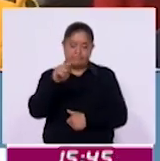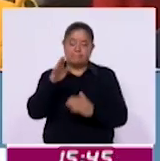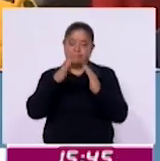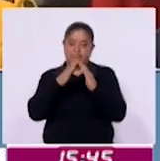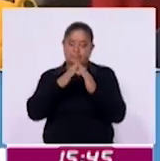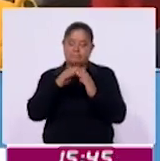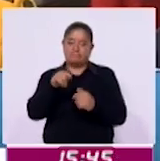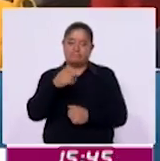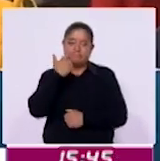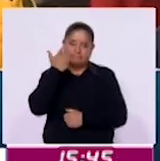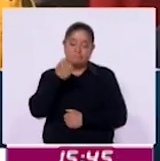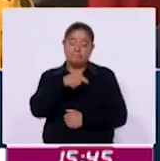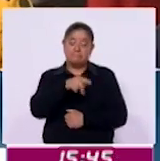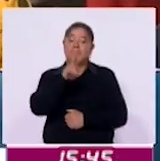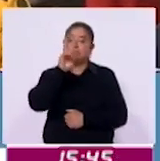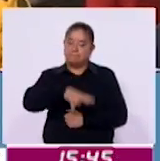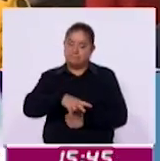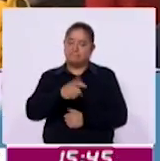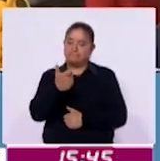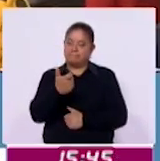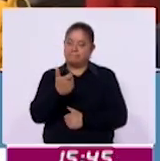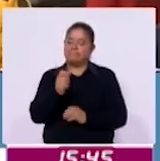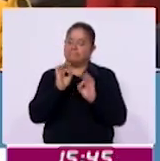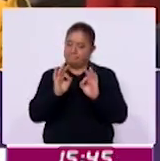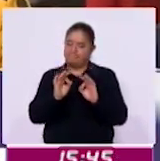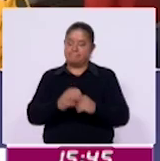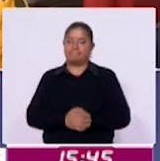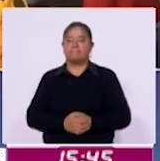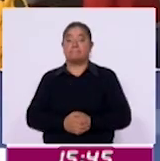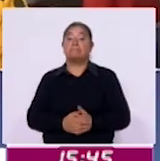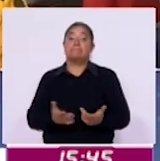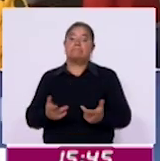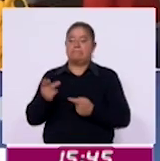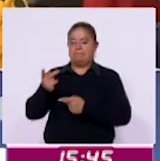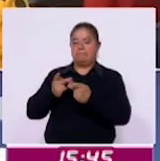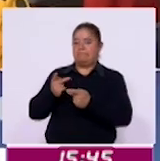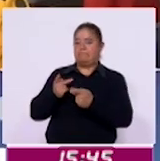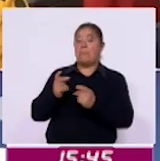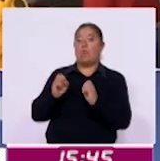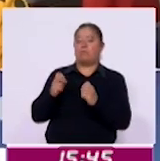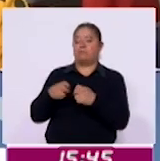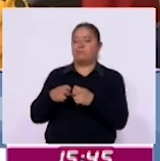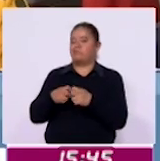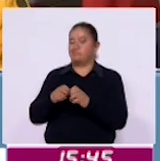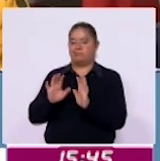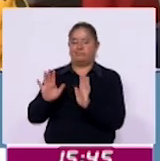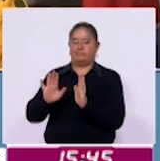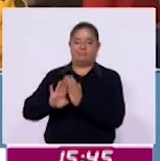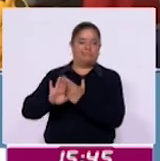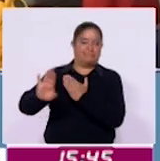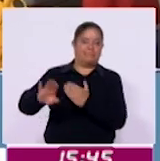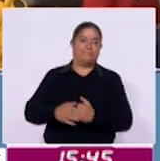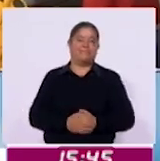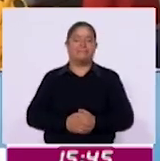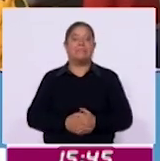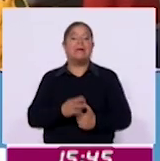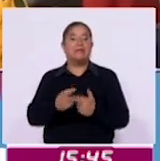tener una verdadera finanzas sanas y sobre todo no tener ese estrés financiero. Nosotros regresamos al